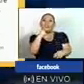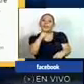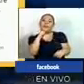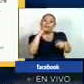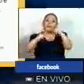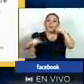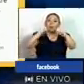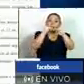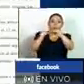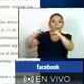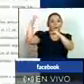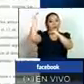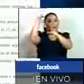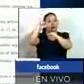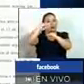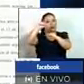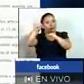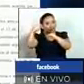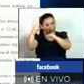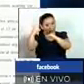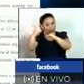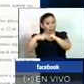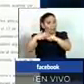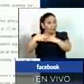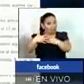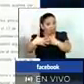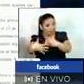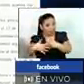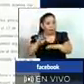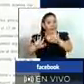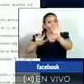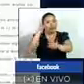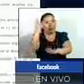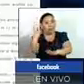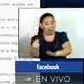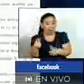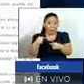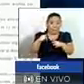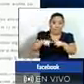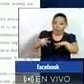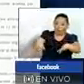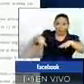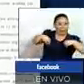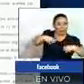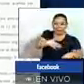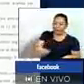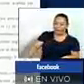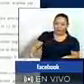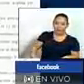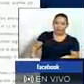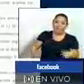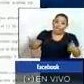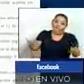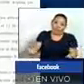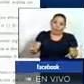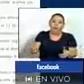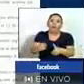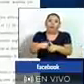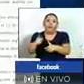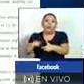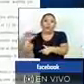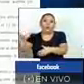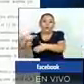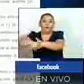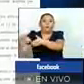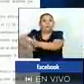Constitucional de la Corte Suprema de Justicia. Y si pasan 15 días hábiles y el presidente se niega a publicarlo, entonces lo hará el presidente de la